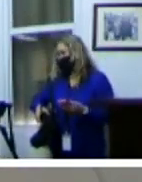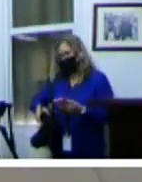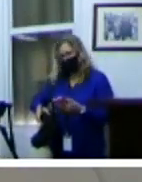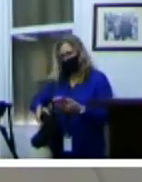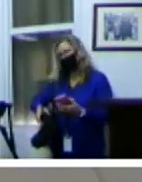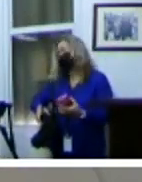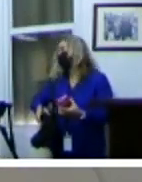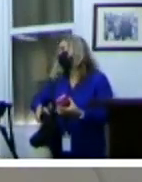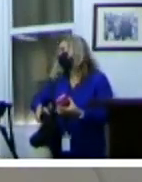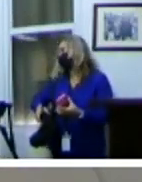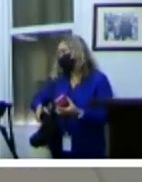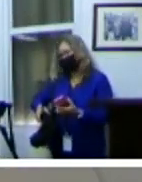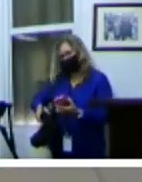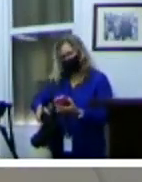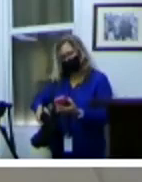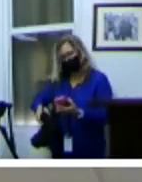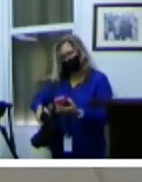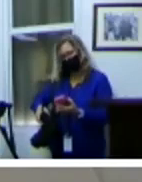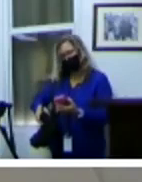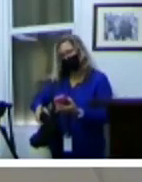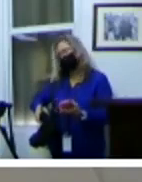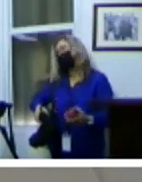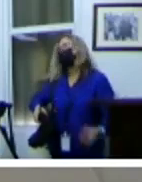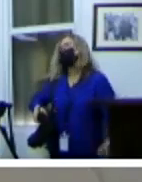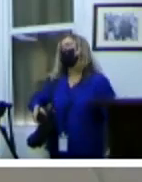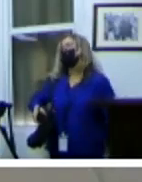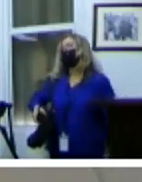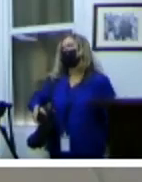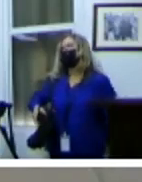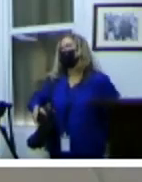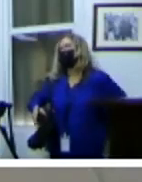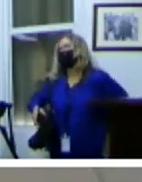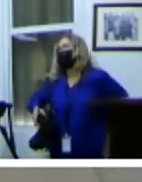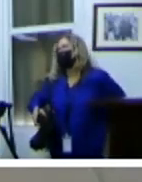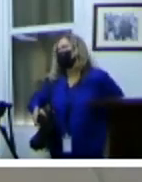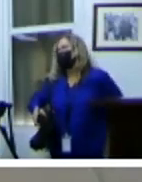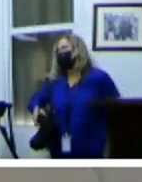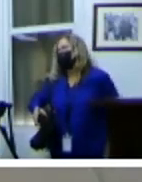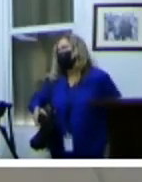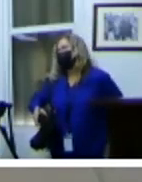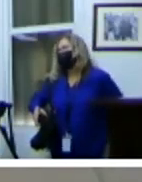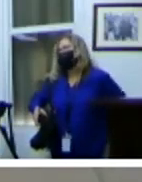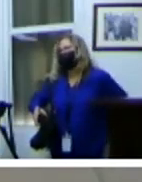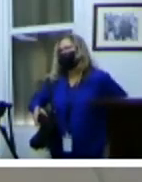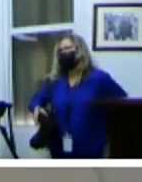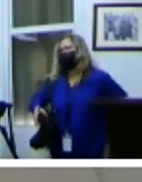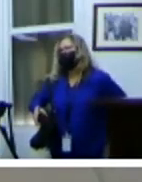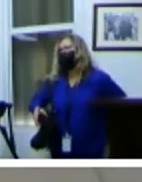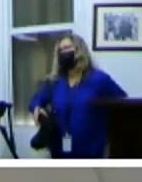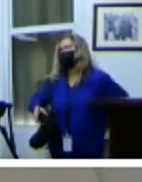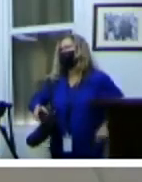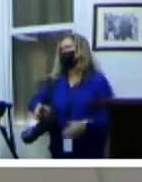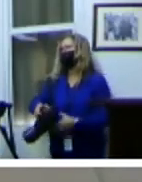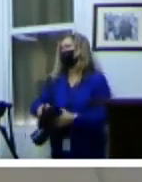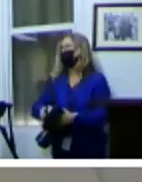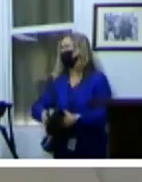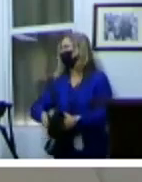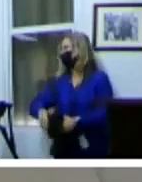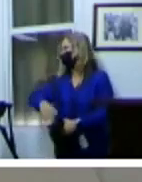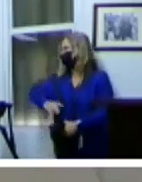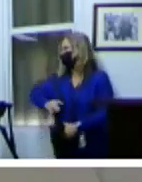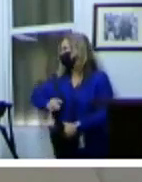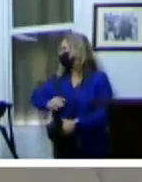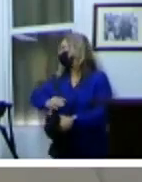de organización, que fue el tema de la insolvencia de la autoridad y el tema de título 3. Eso conlleva a la introducción del plan